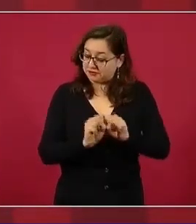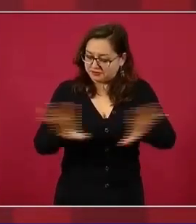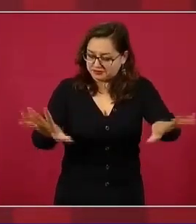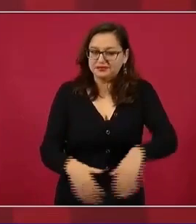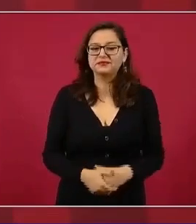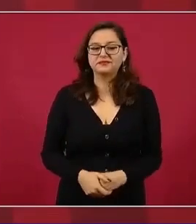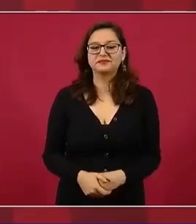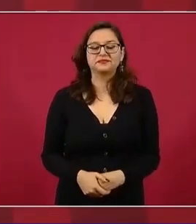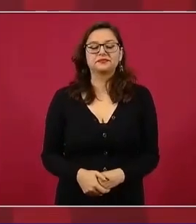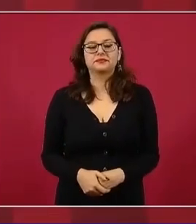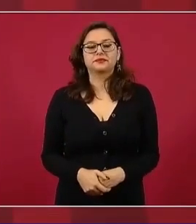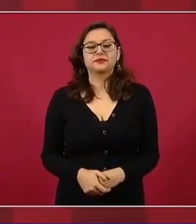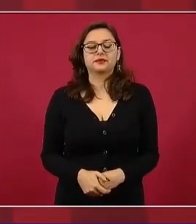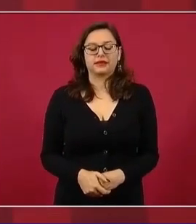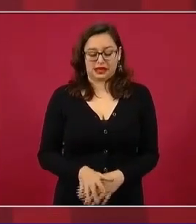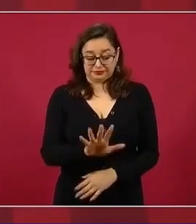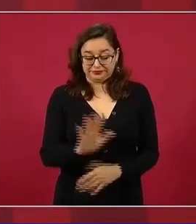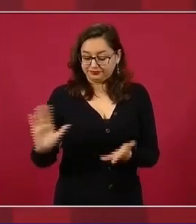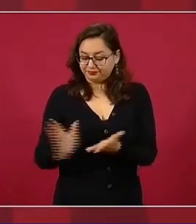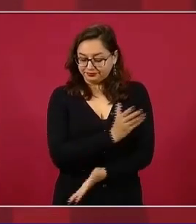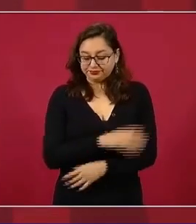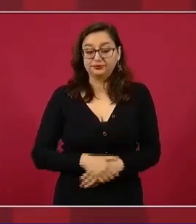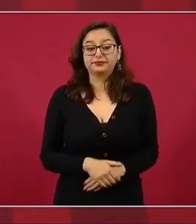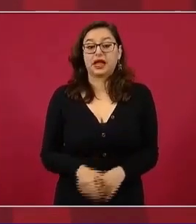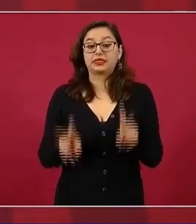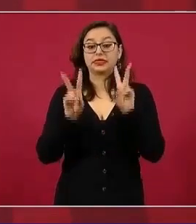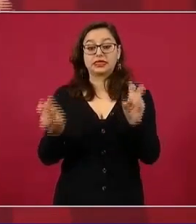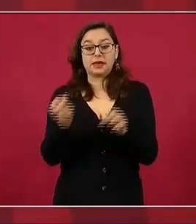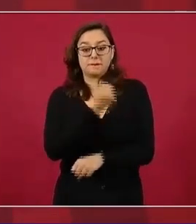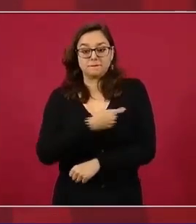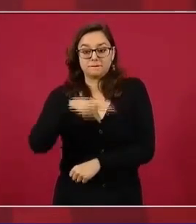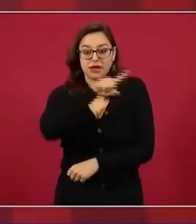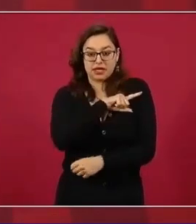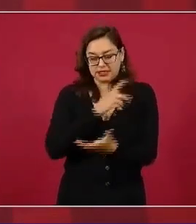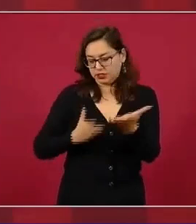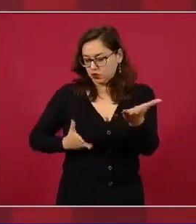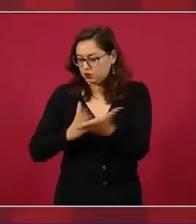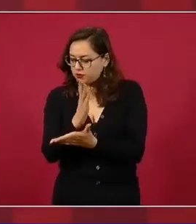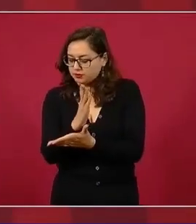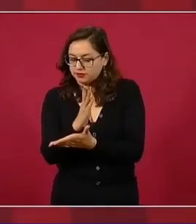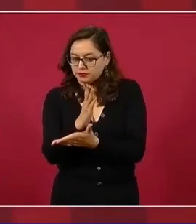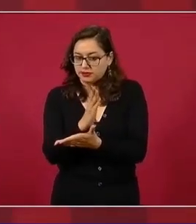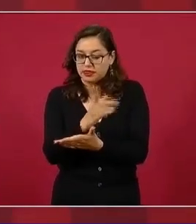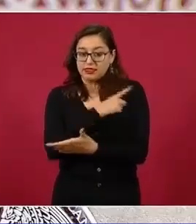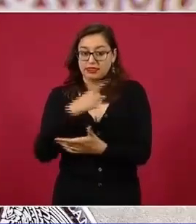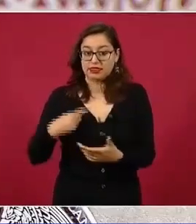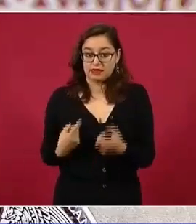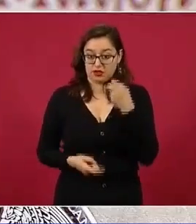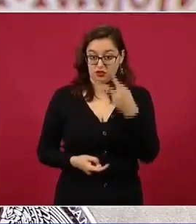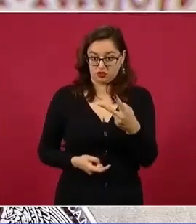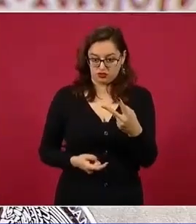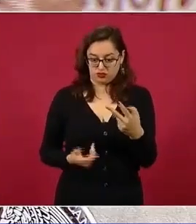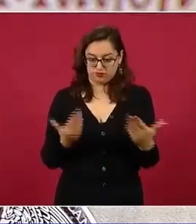Cuando uno piensa en una intervención de salud, la que sea, hay que sopesar 2 elementos: el